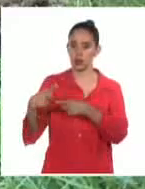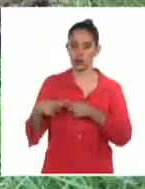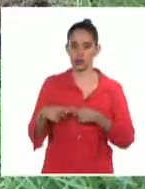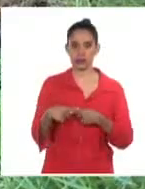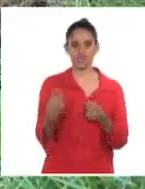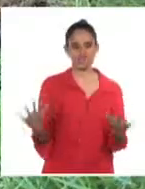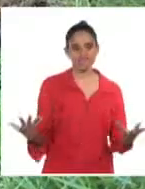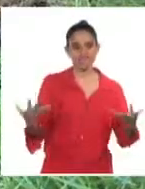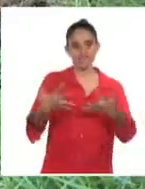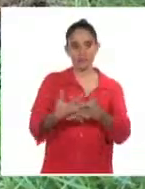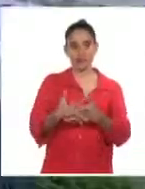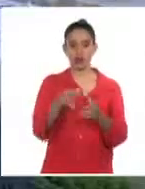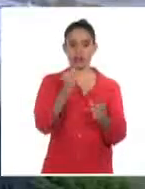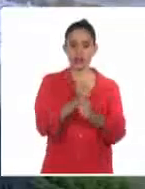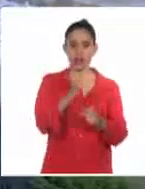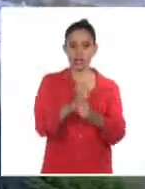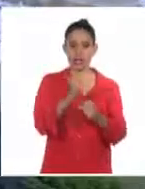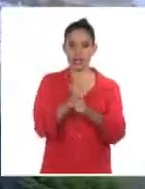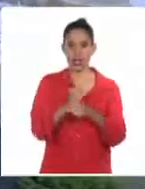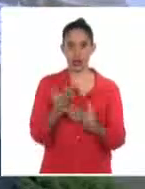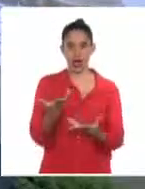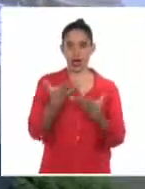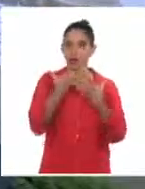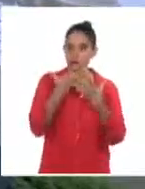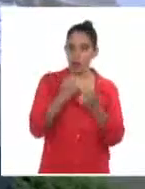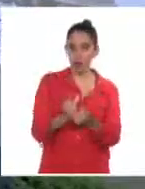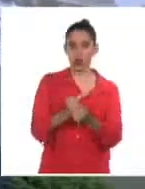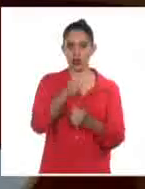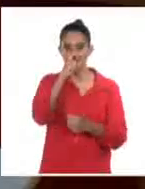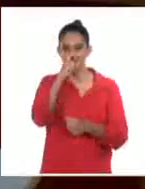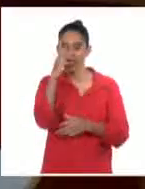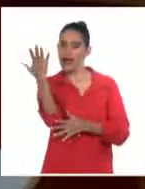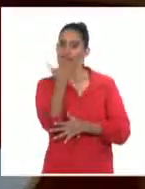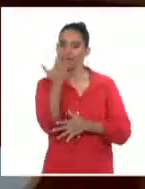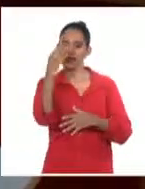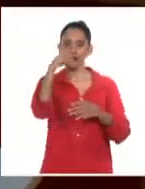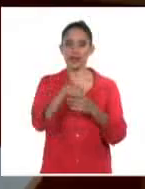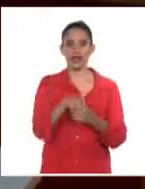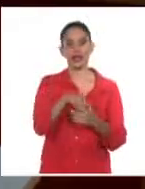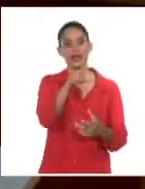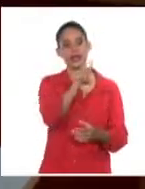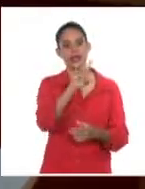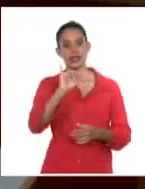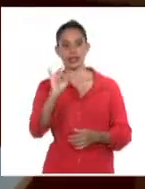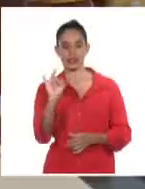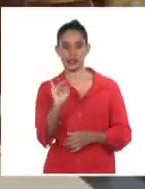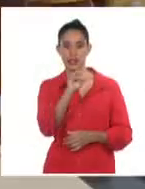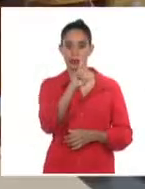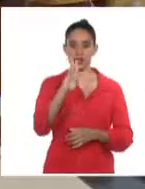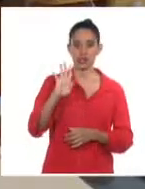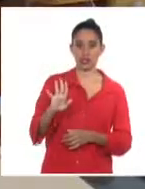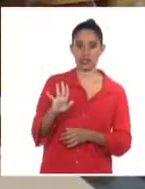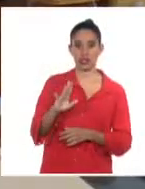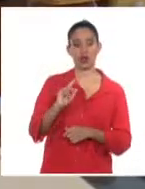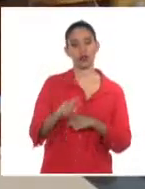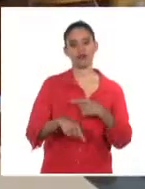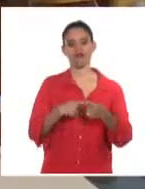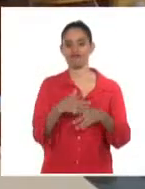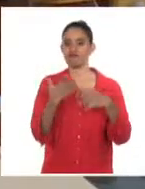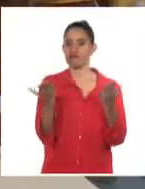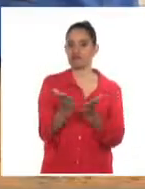y trabajo les acercan interesados de entre 17 y 25 años, quienes durante dos cursos aprenden